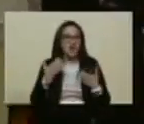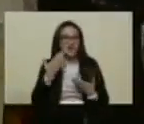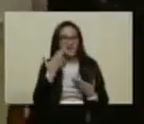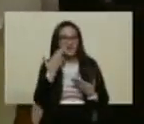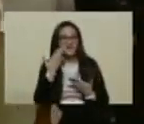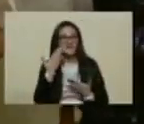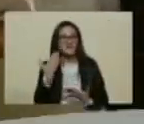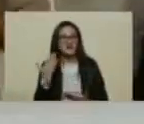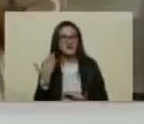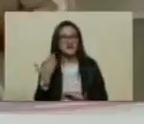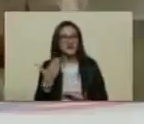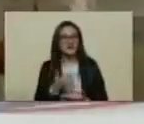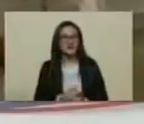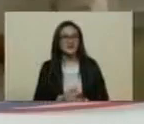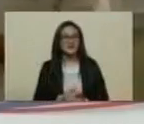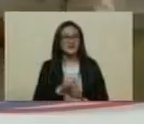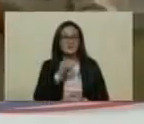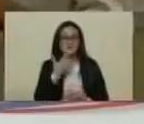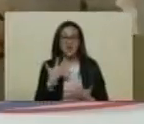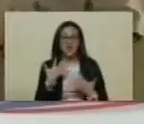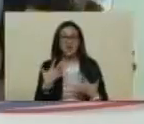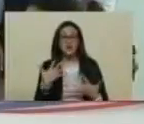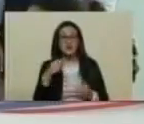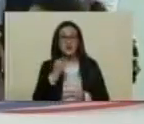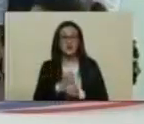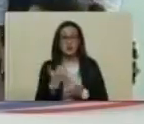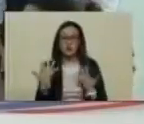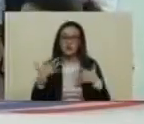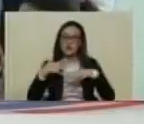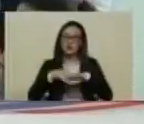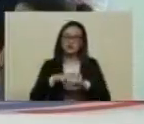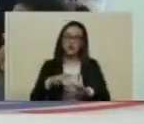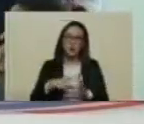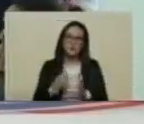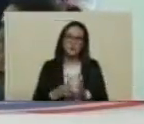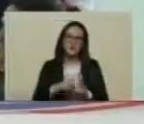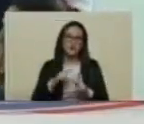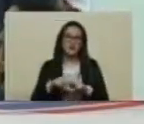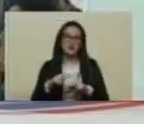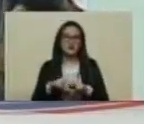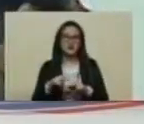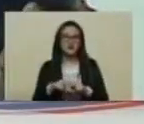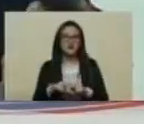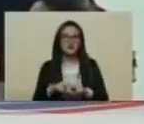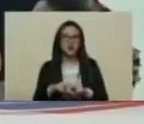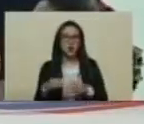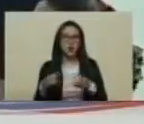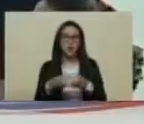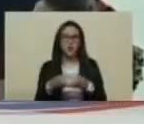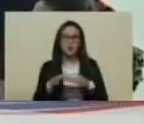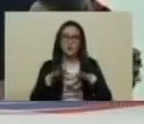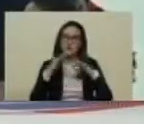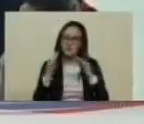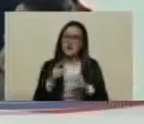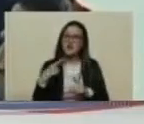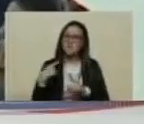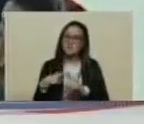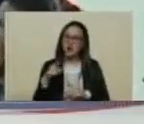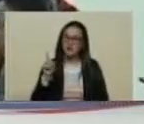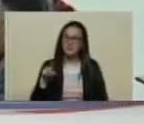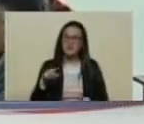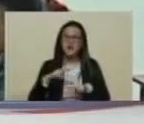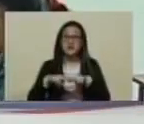lo magnífico de este lugar, la integración que hemos tenido con el grupo de familiares y